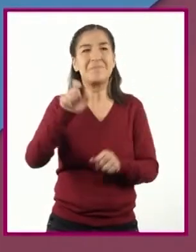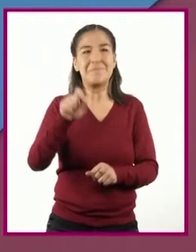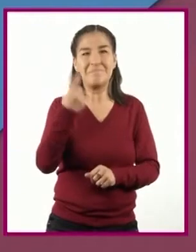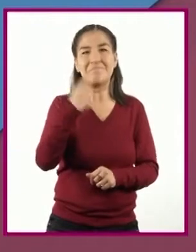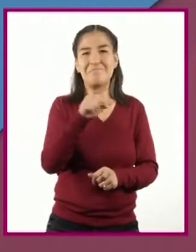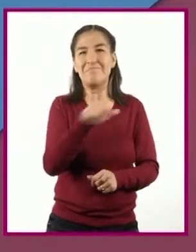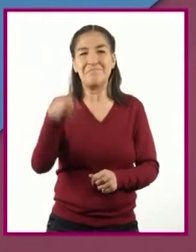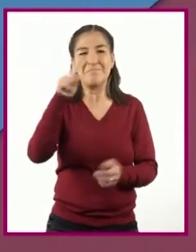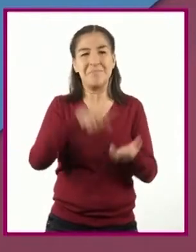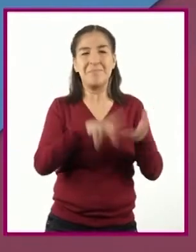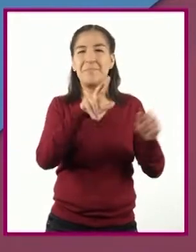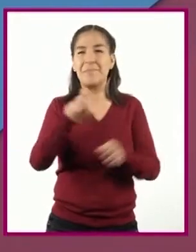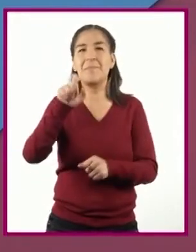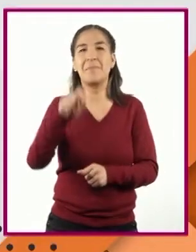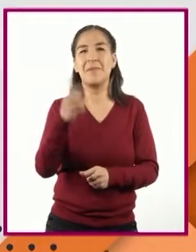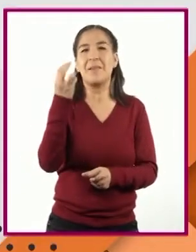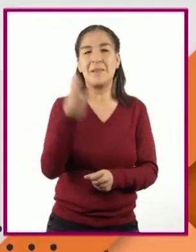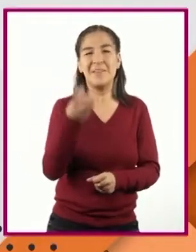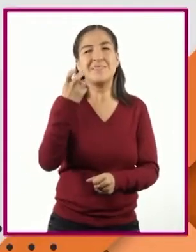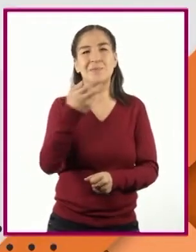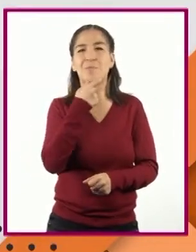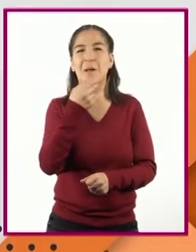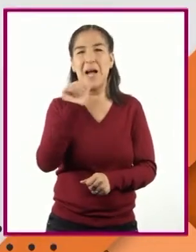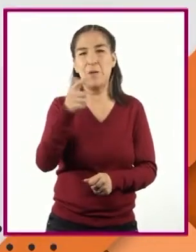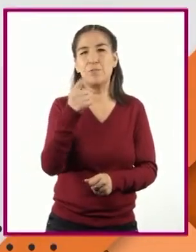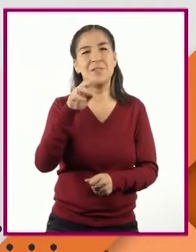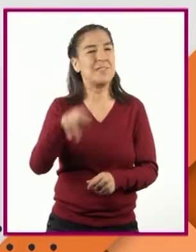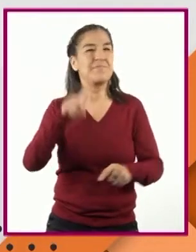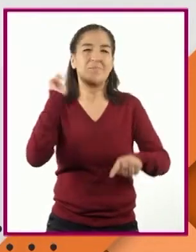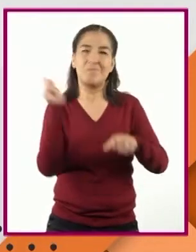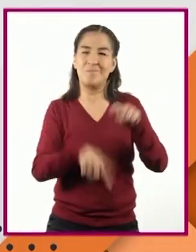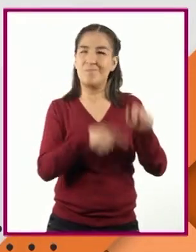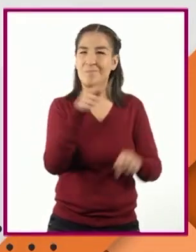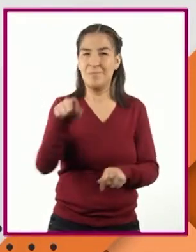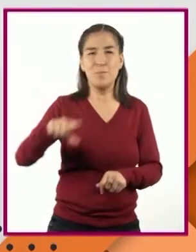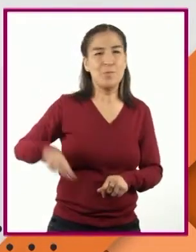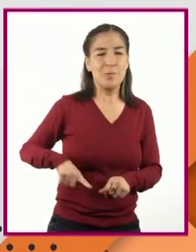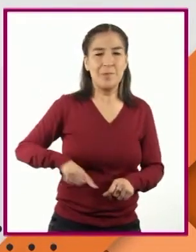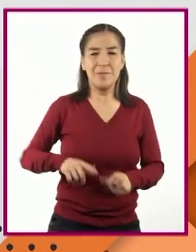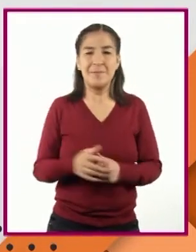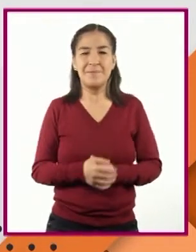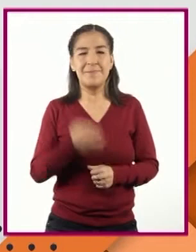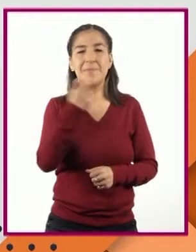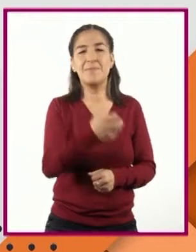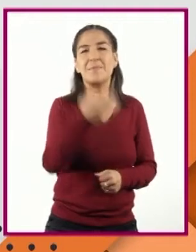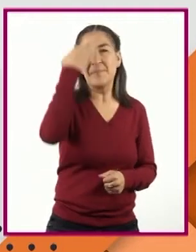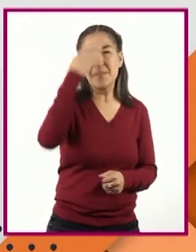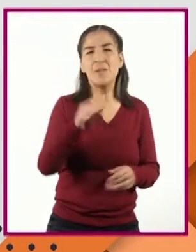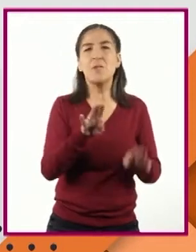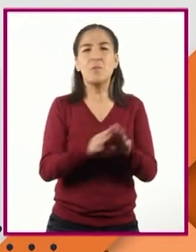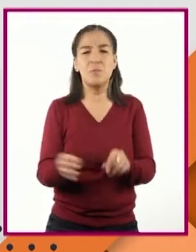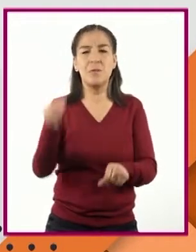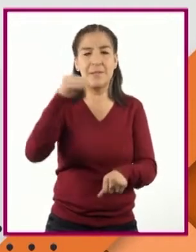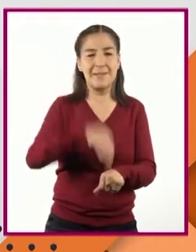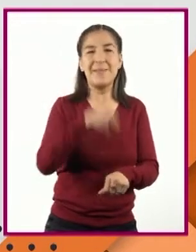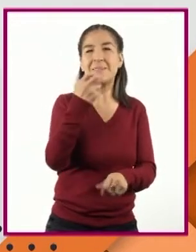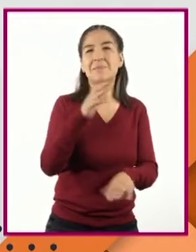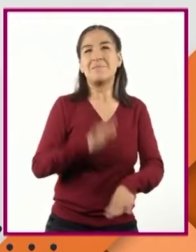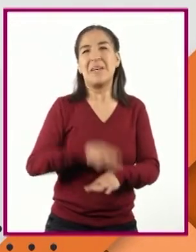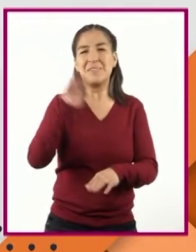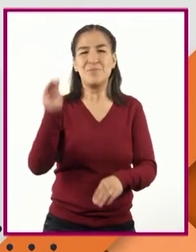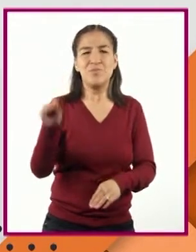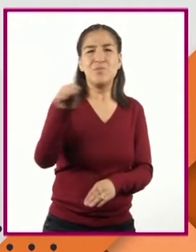Agustín de Iturbide fue depuesto. Durante esta etapa, nuestro territorio alcanzó su máxima